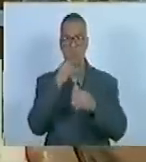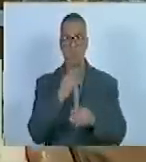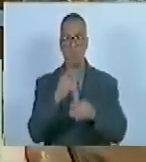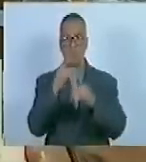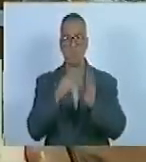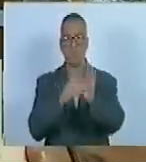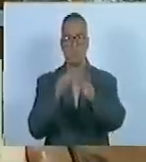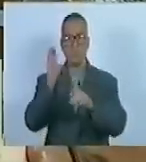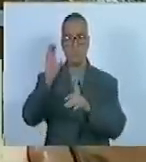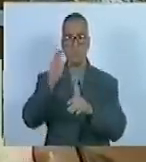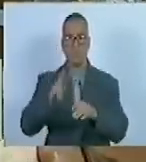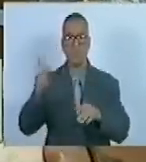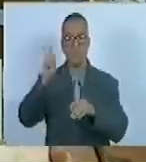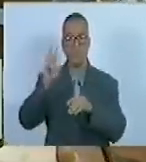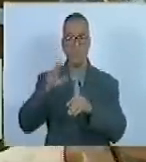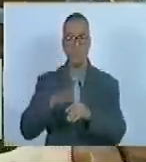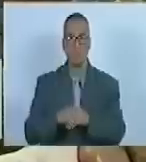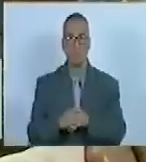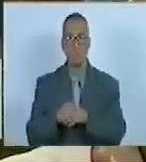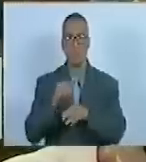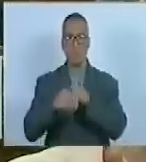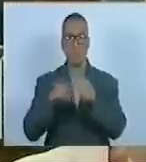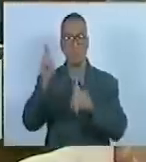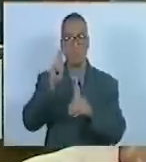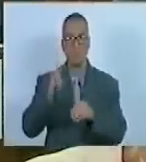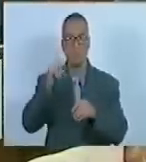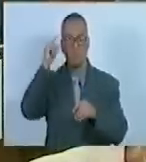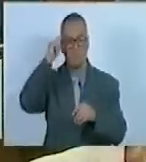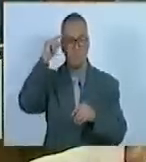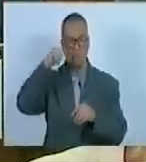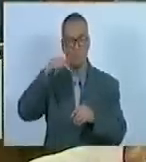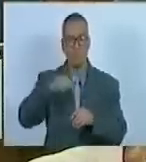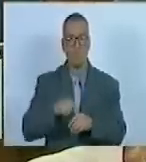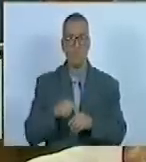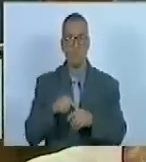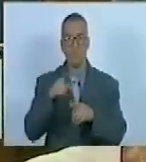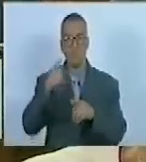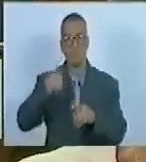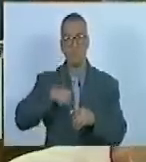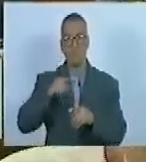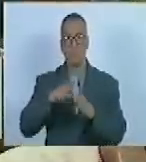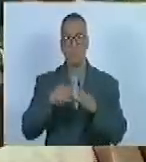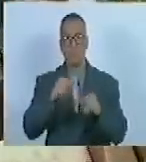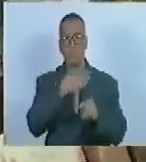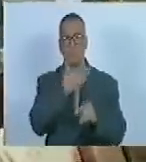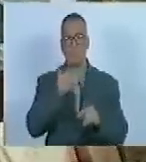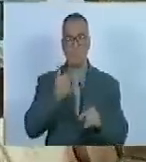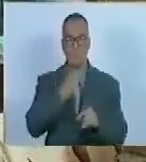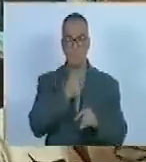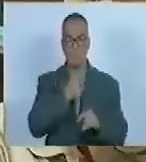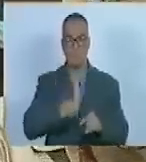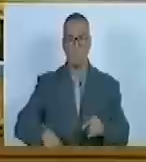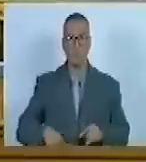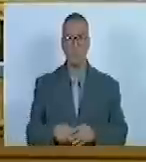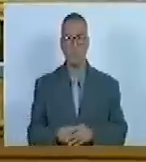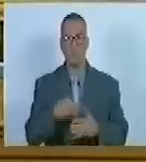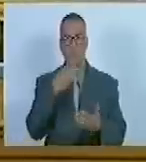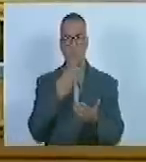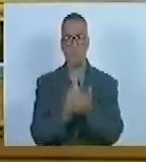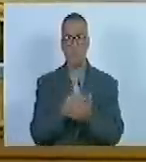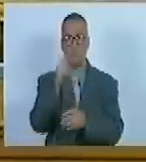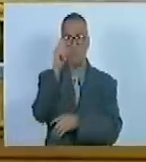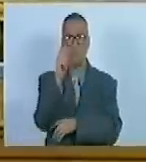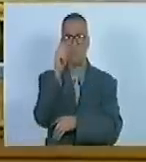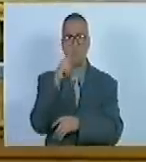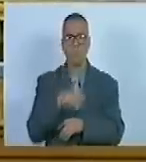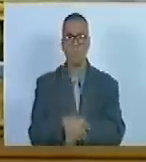como patria, como Venezuela, como la República que hoy defendemos. Es todo, señor presidente. Muchas gracias,